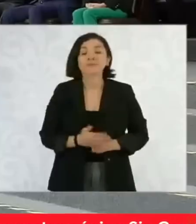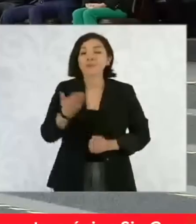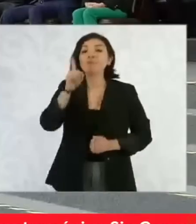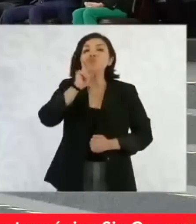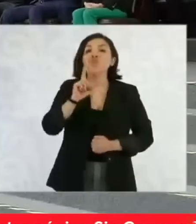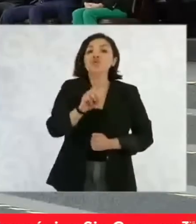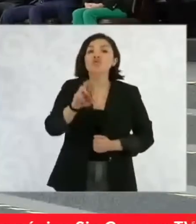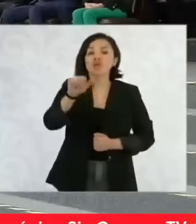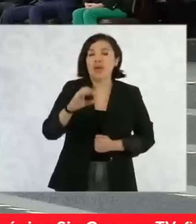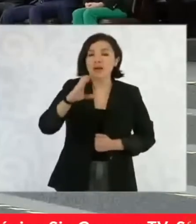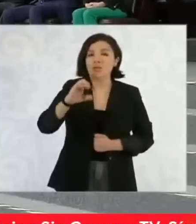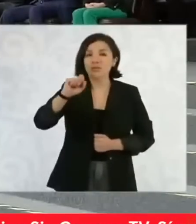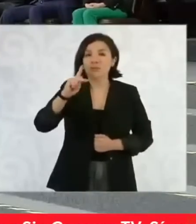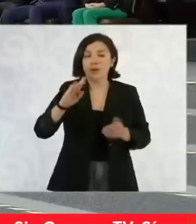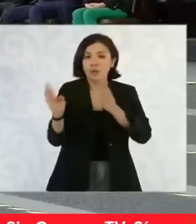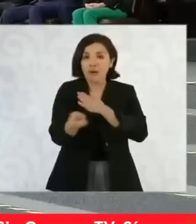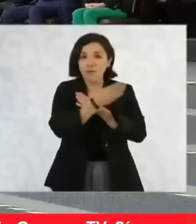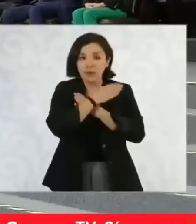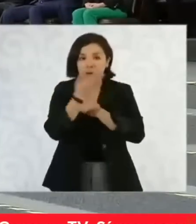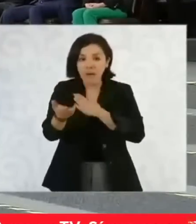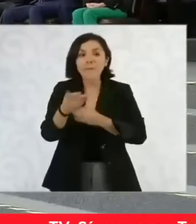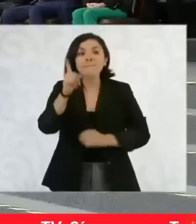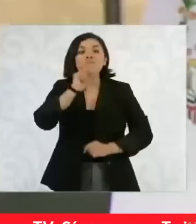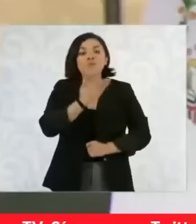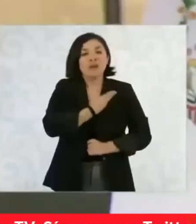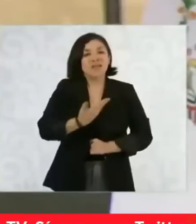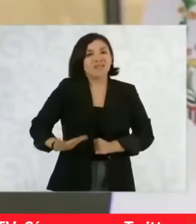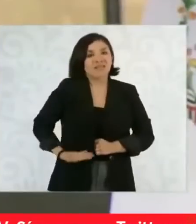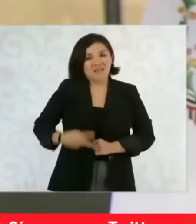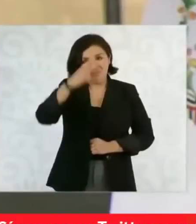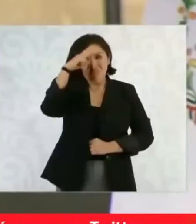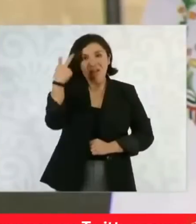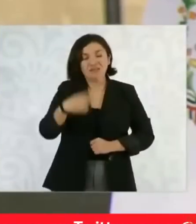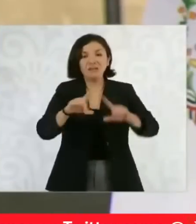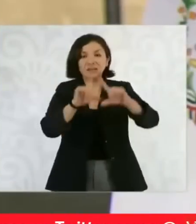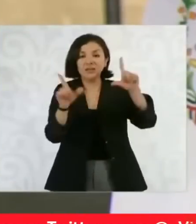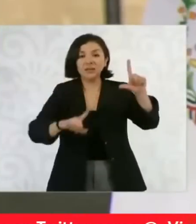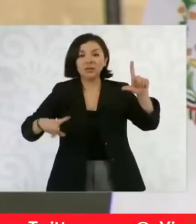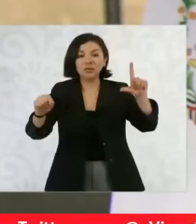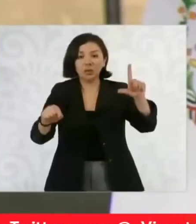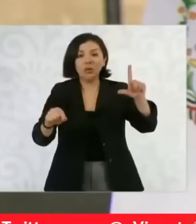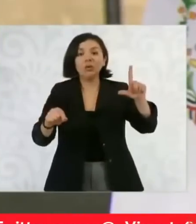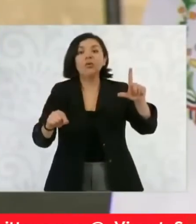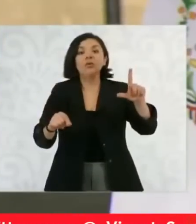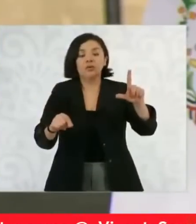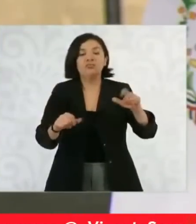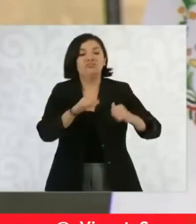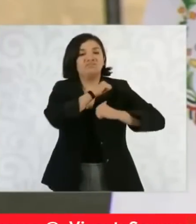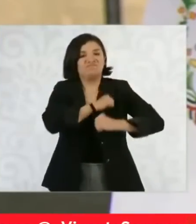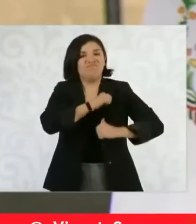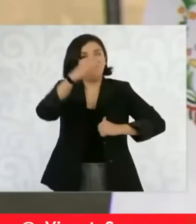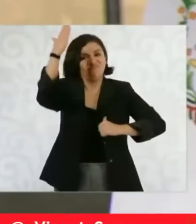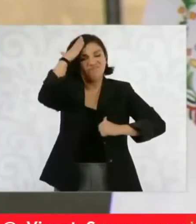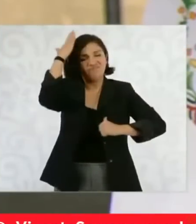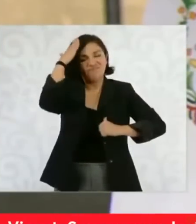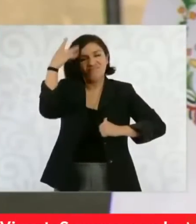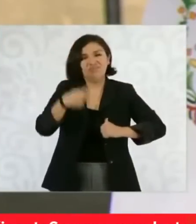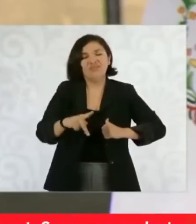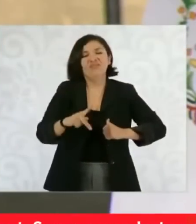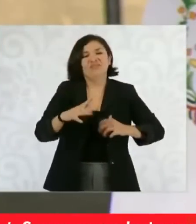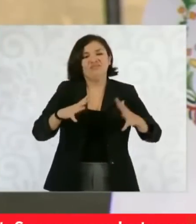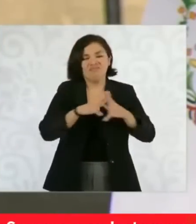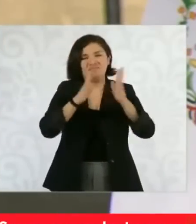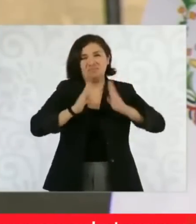Doctora Claudia Sheinbaum Pardo, presidenta de los Estados Unidos Mexicanos y comandanta suprema de las